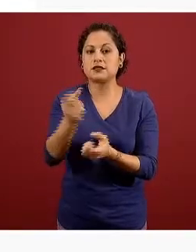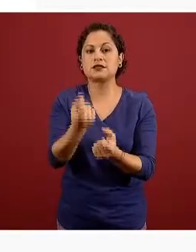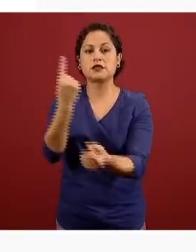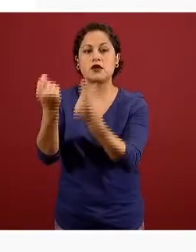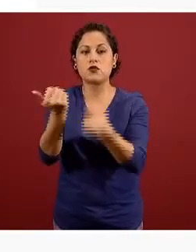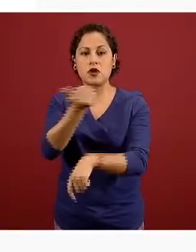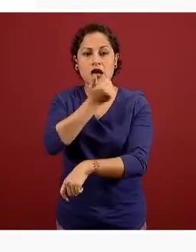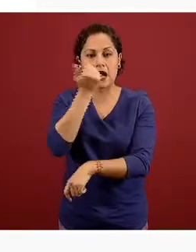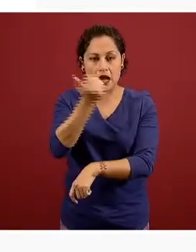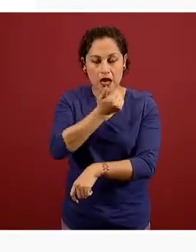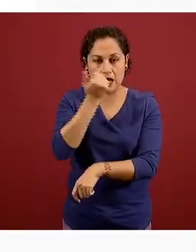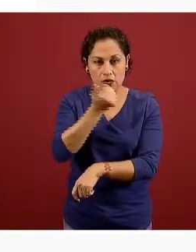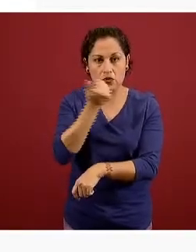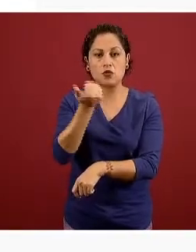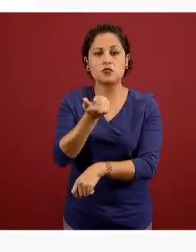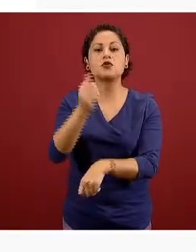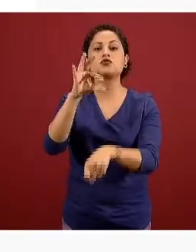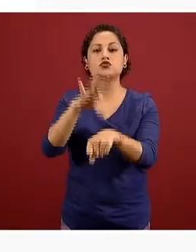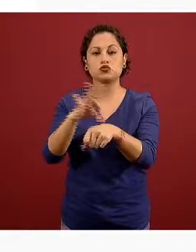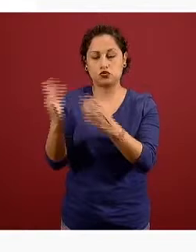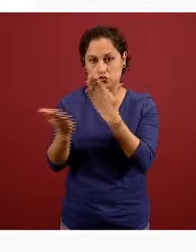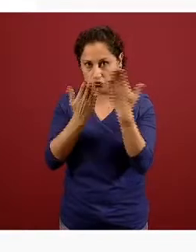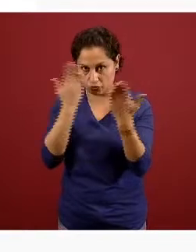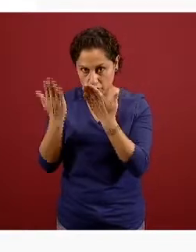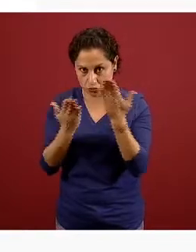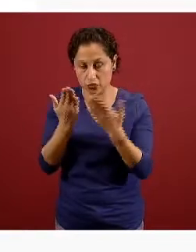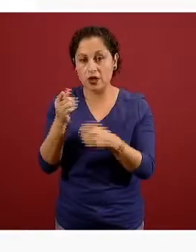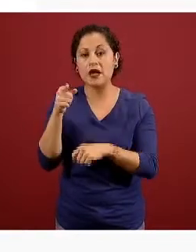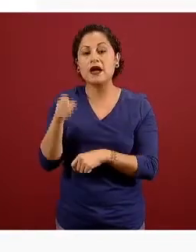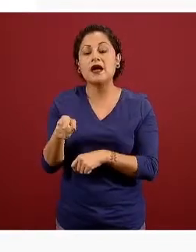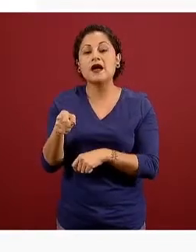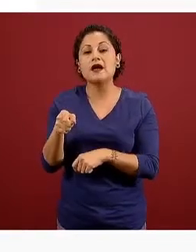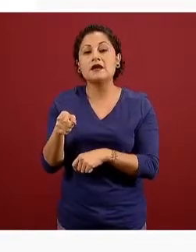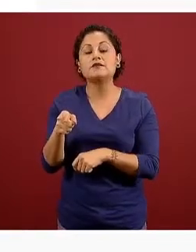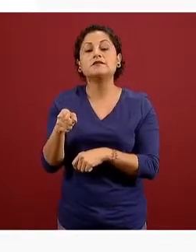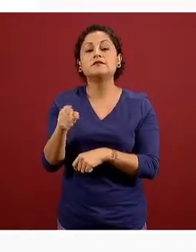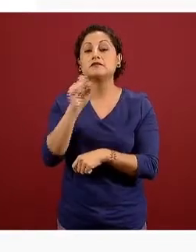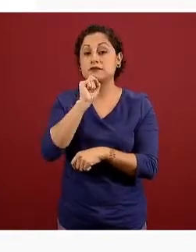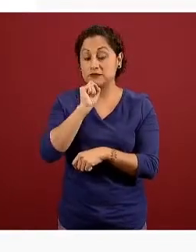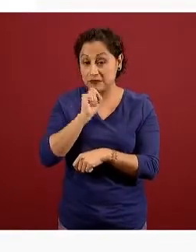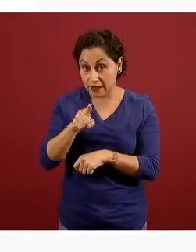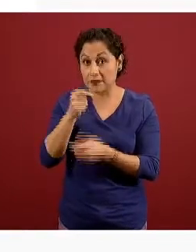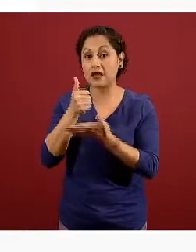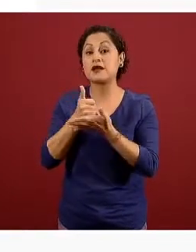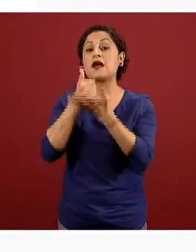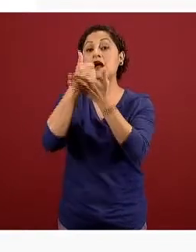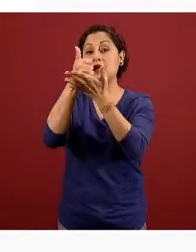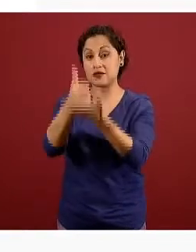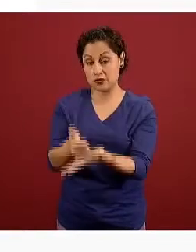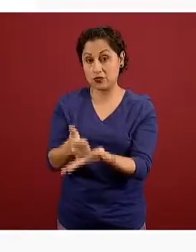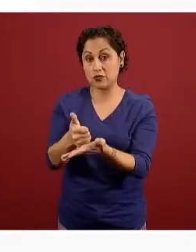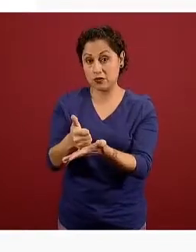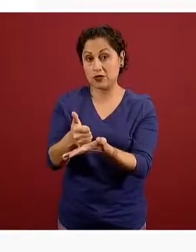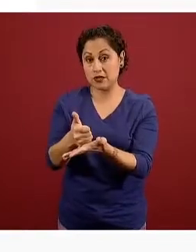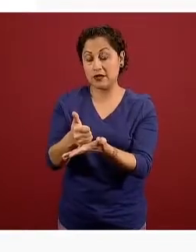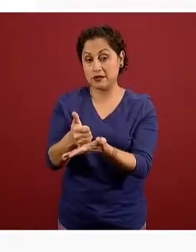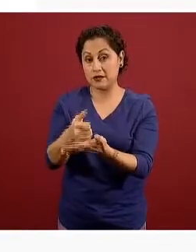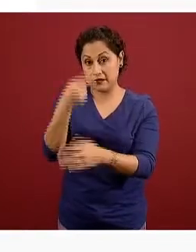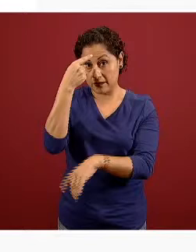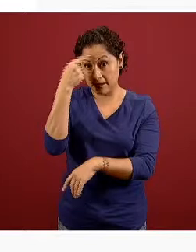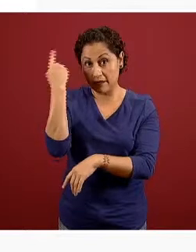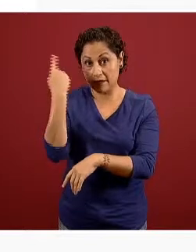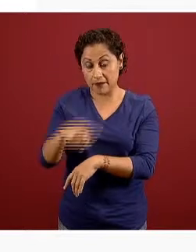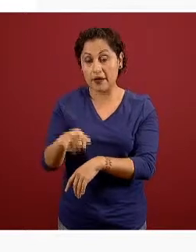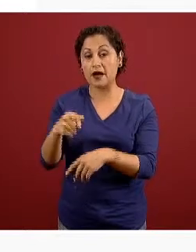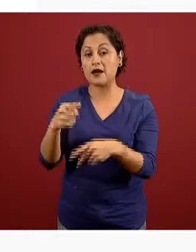hospitales COVID que están atendiendo directamente a cada uno de los enfermos en